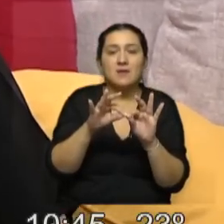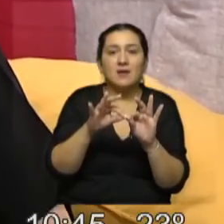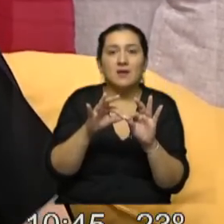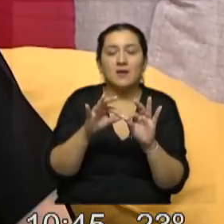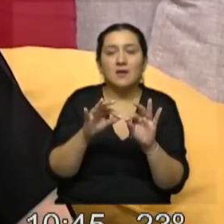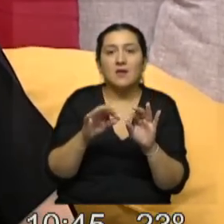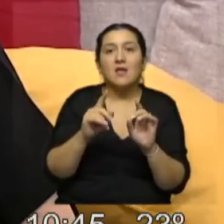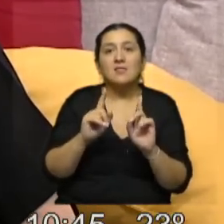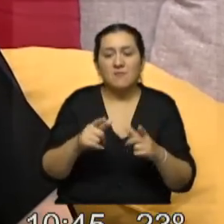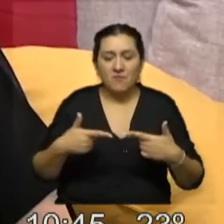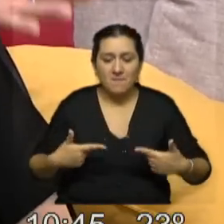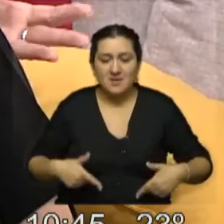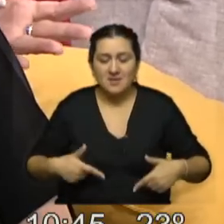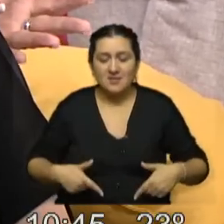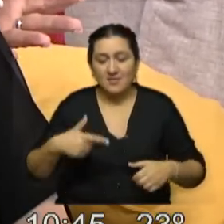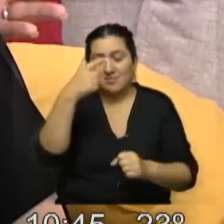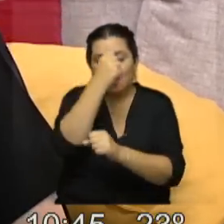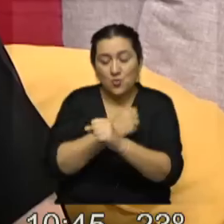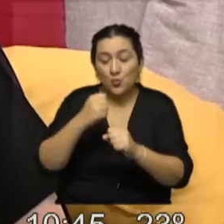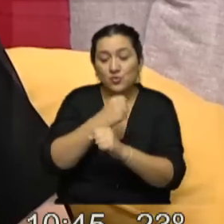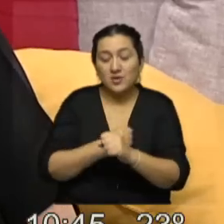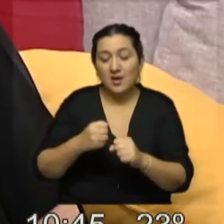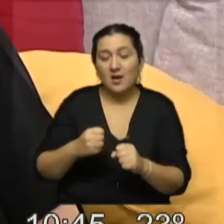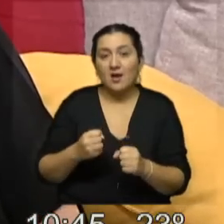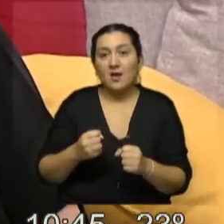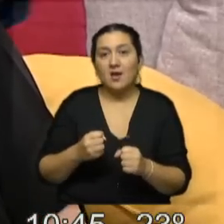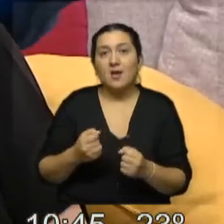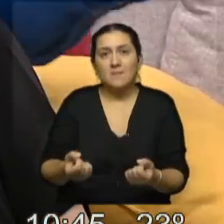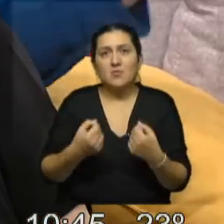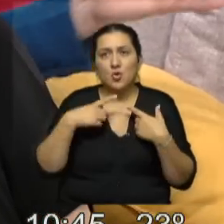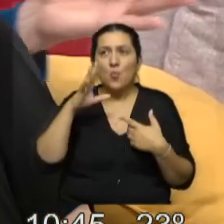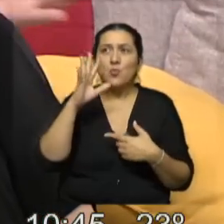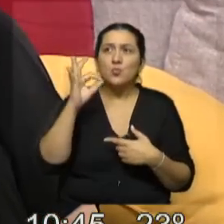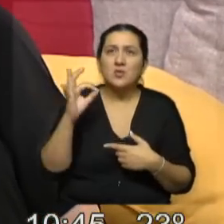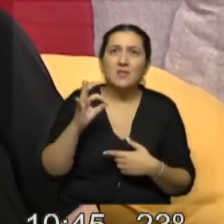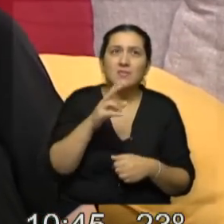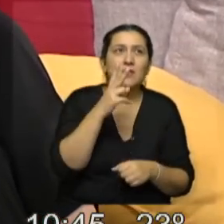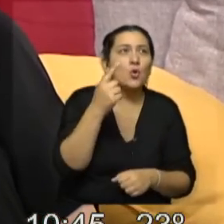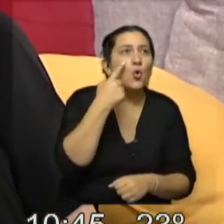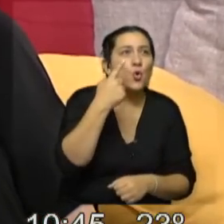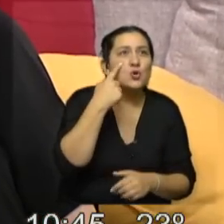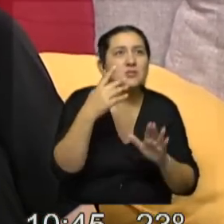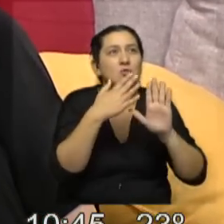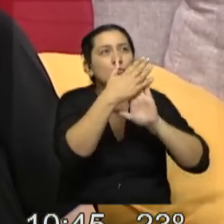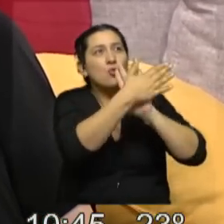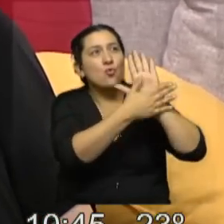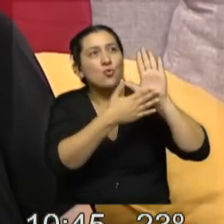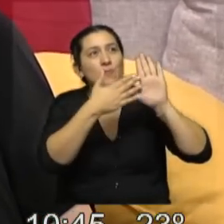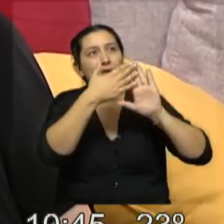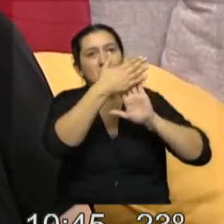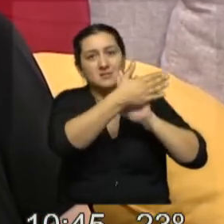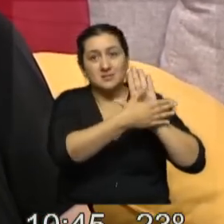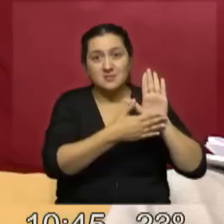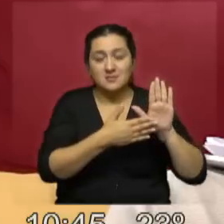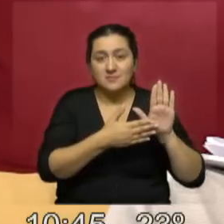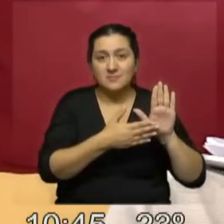fui ministra de Industria del gobierno de tabaré me dio la oportunidad de conocer todo el país desde otro